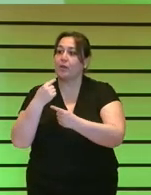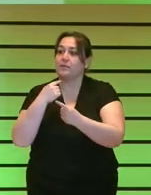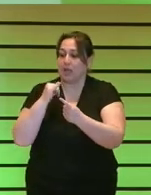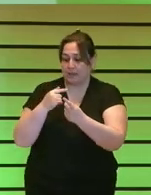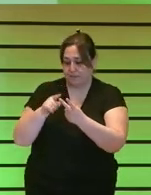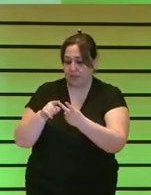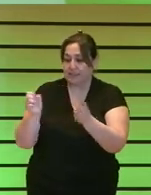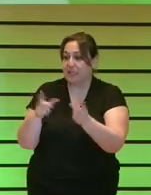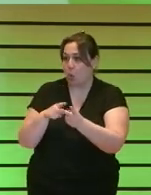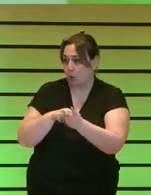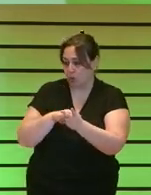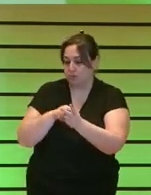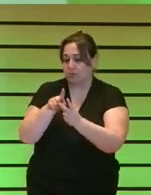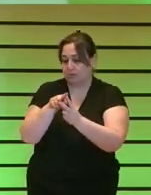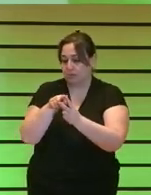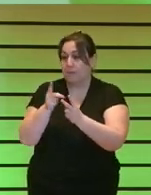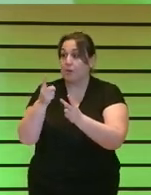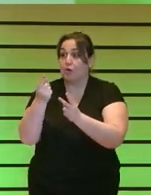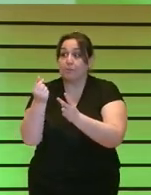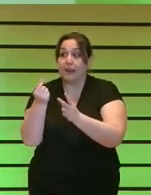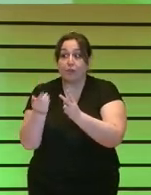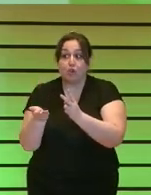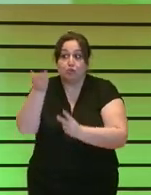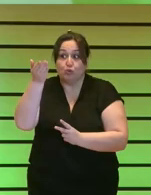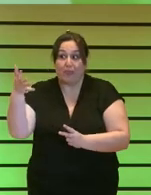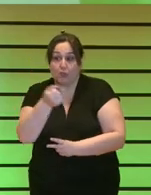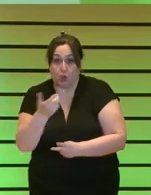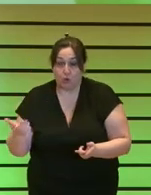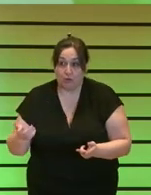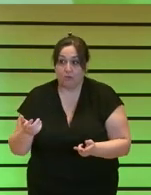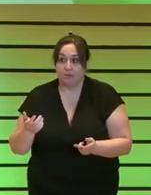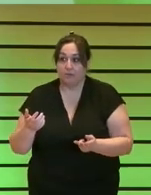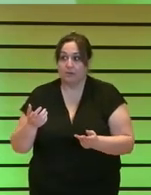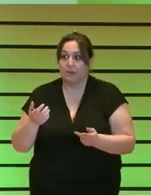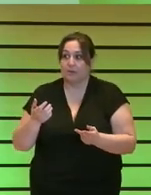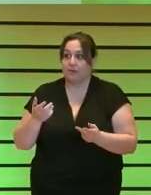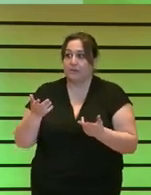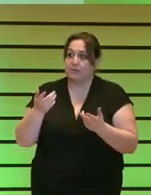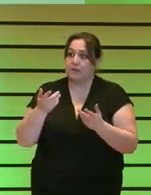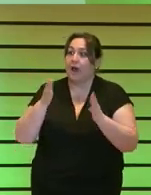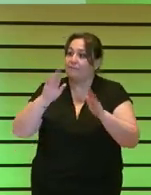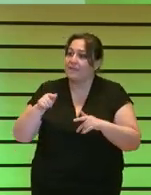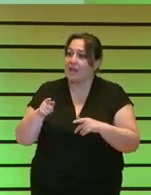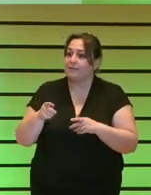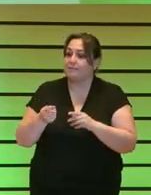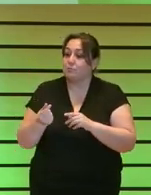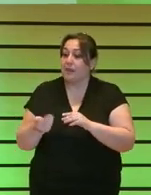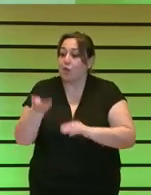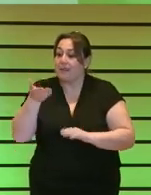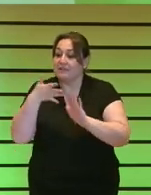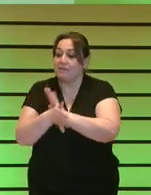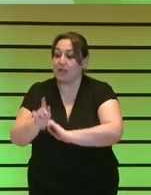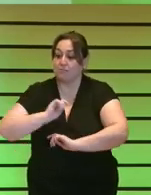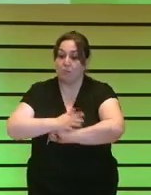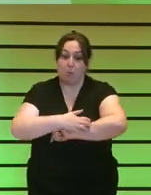a los seguros nos sube el precio de todo y nos ponemos un poco más y somos un poquito más pobres eso es un problema